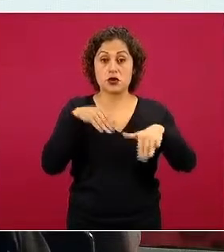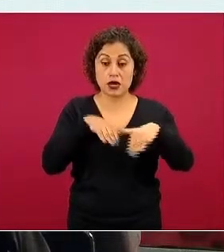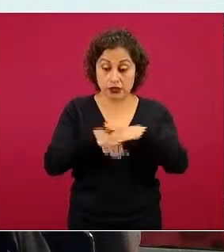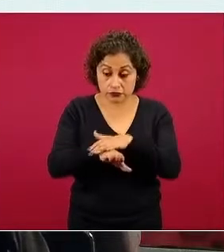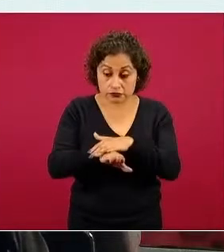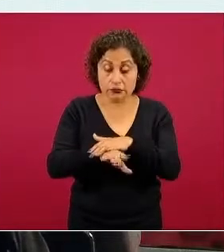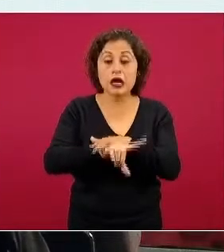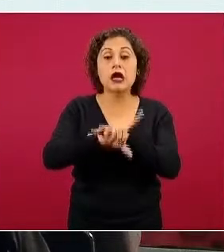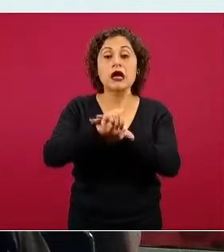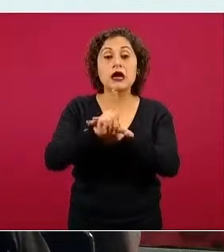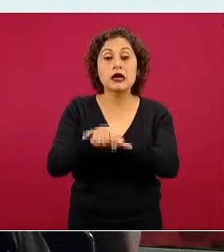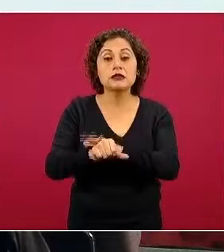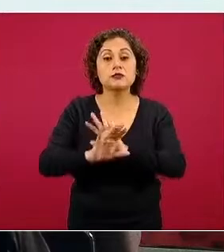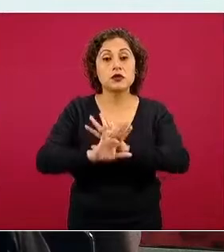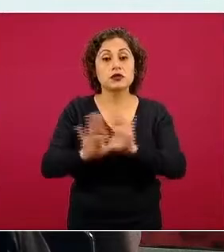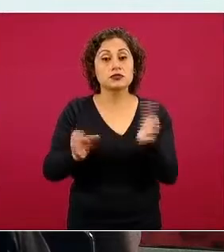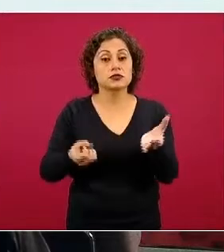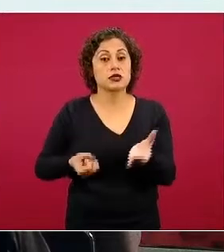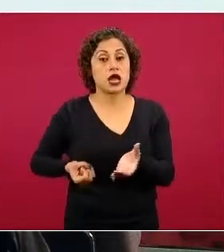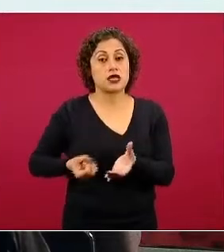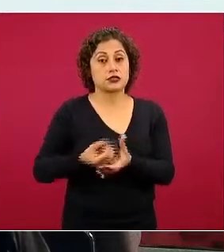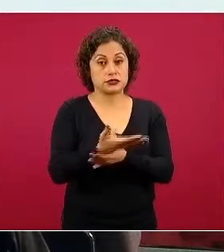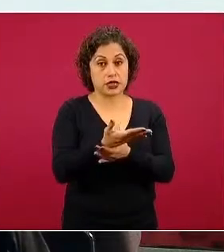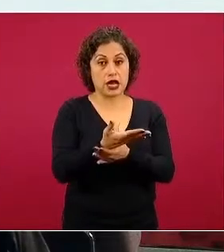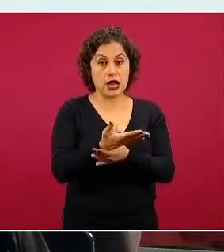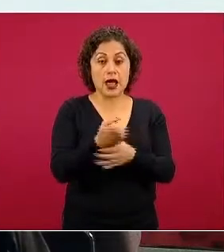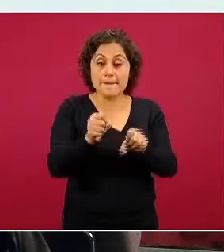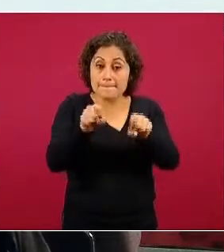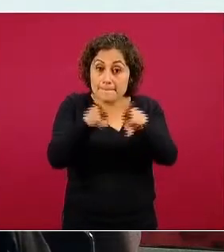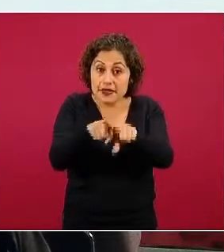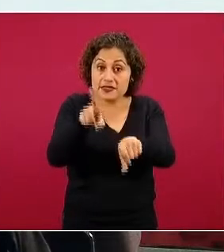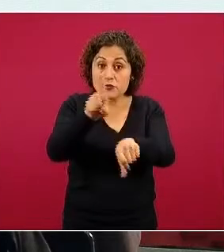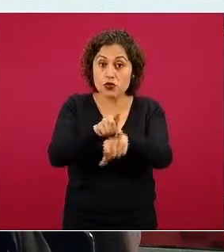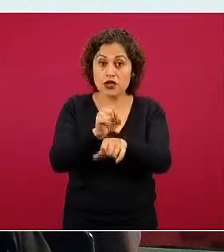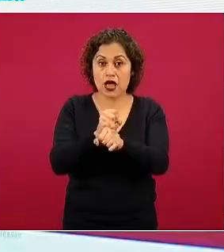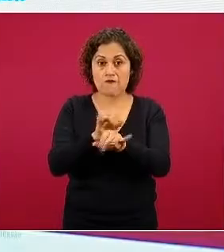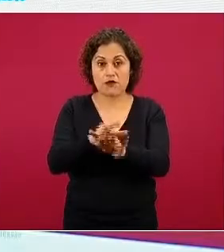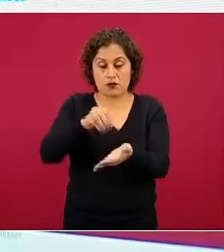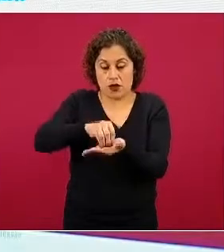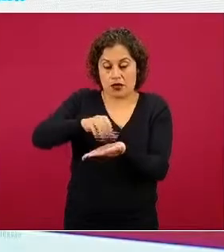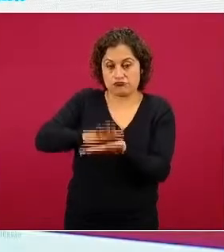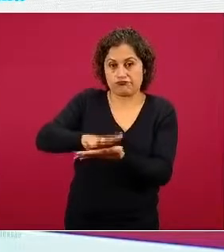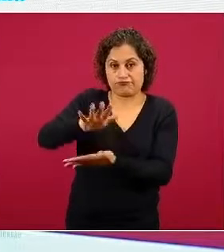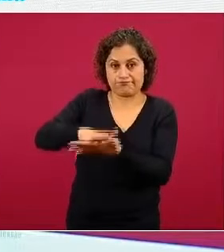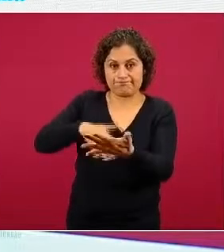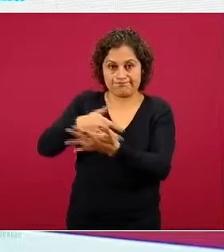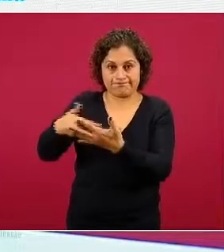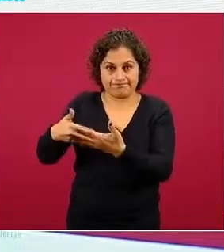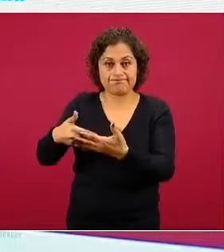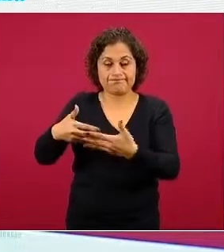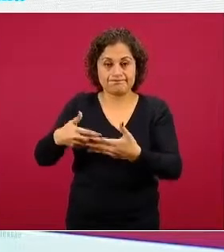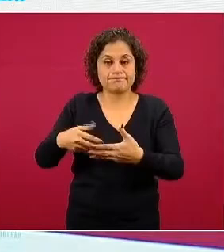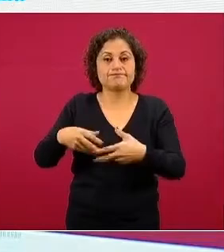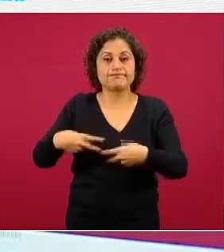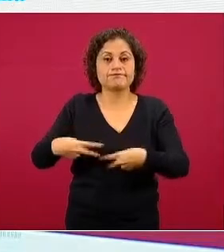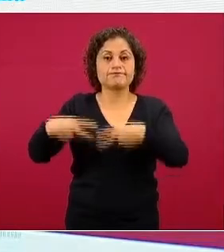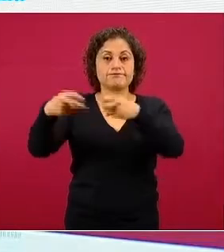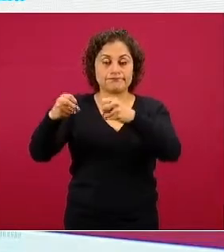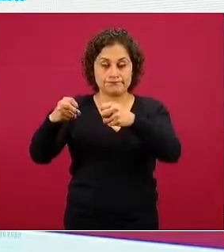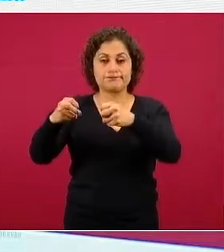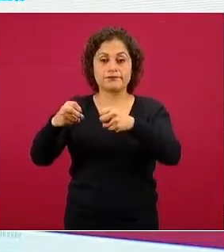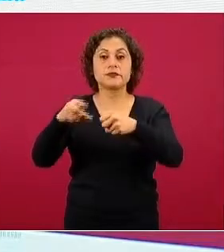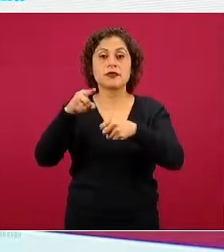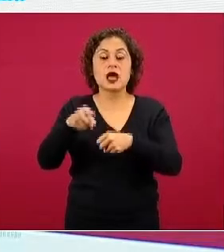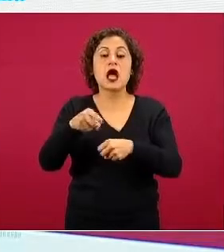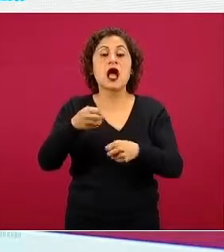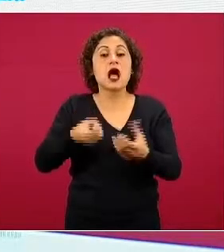posteriormente en ese mismo día en que están haciendo la notificación, ya sea este egreso por